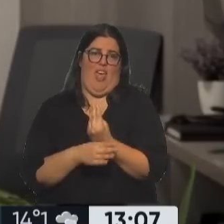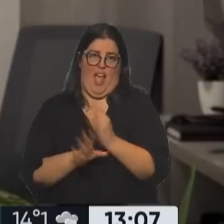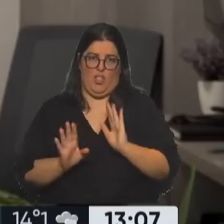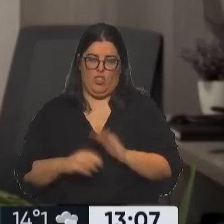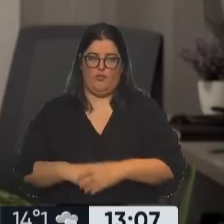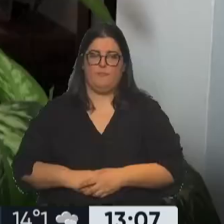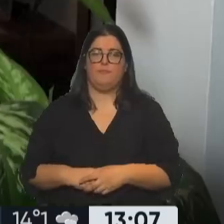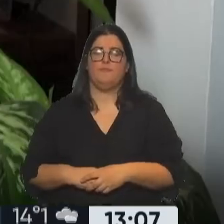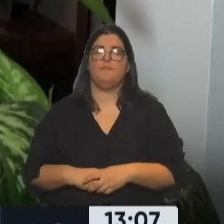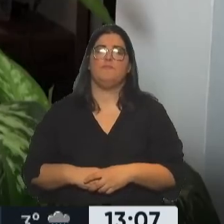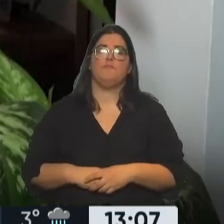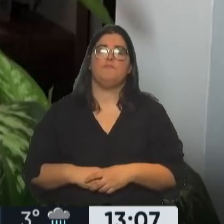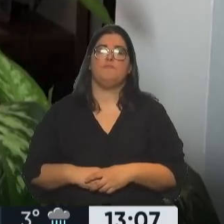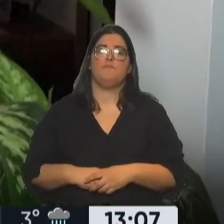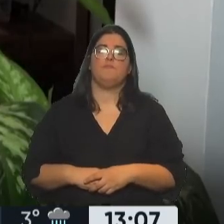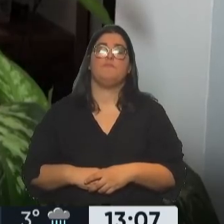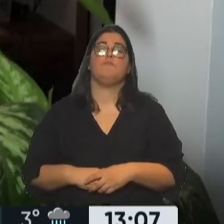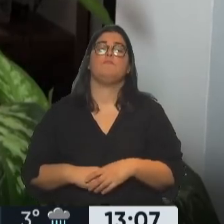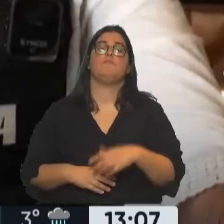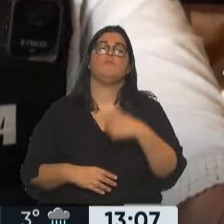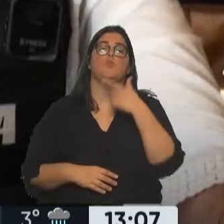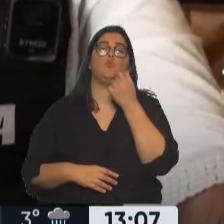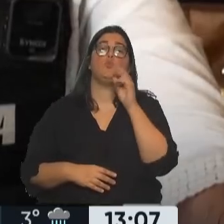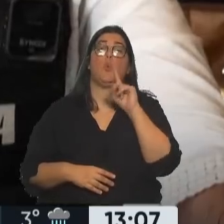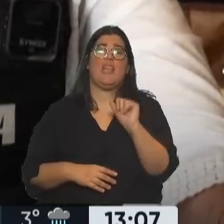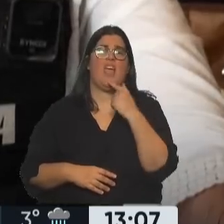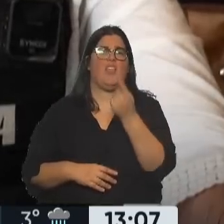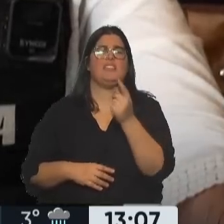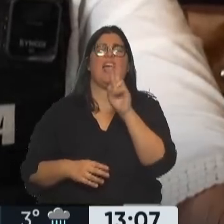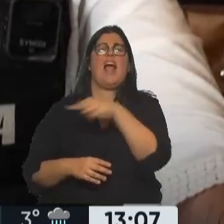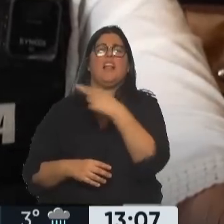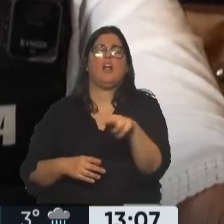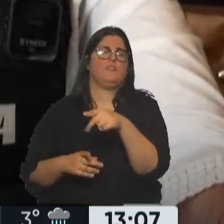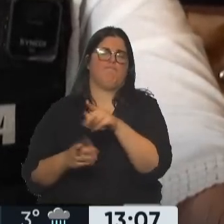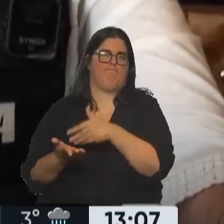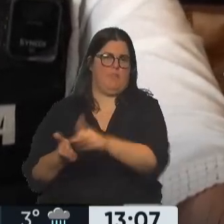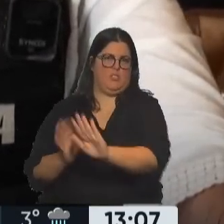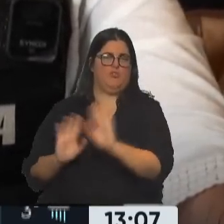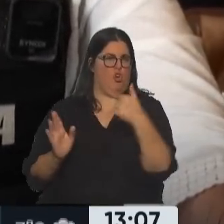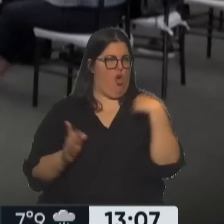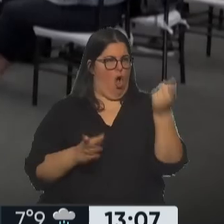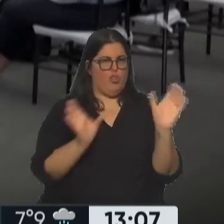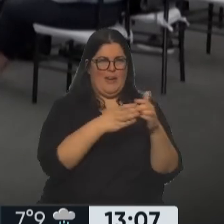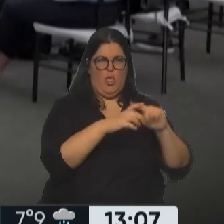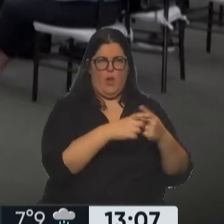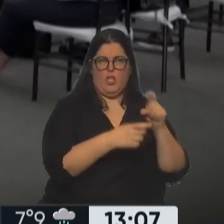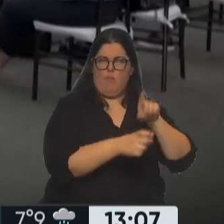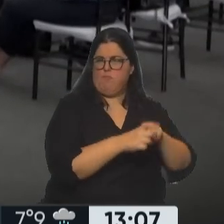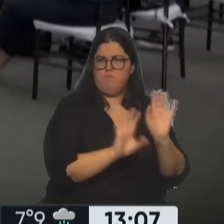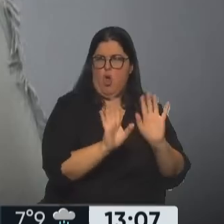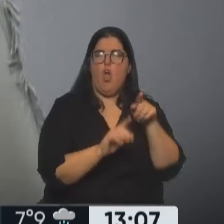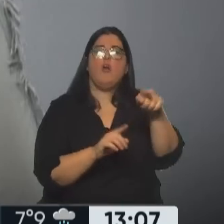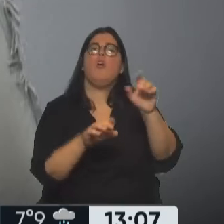en vano. Sin embargo, Zurita rechazó la impugnación, negando su afiliación a otra fuerza y acusó al correísmo